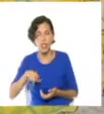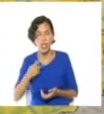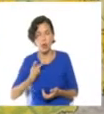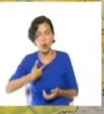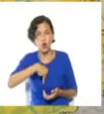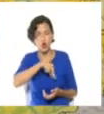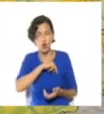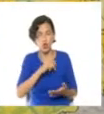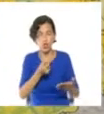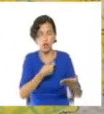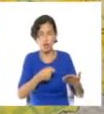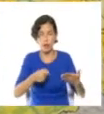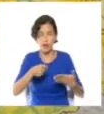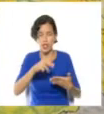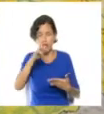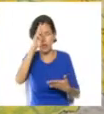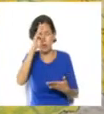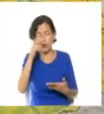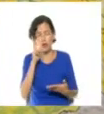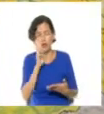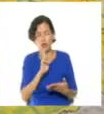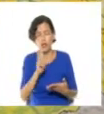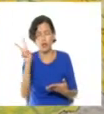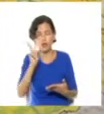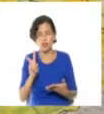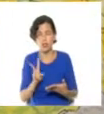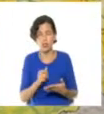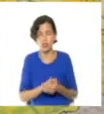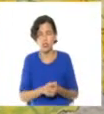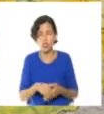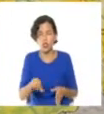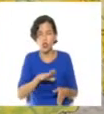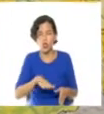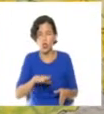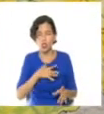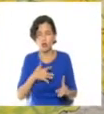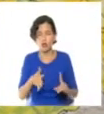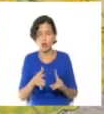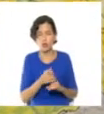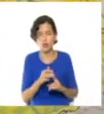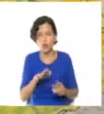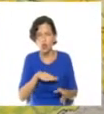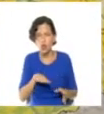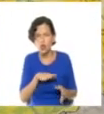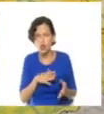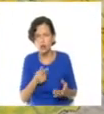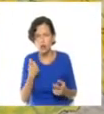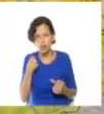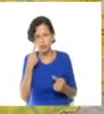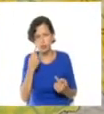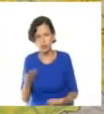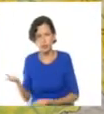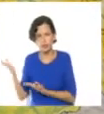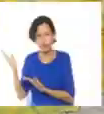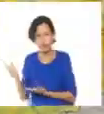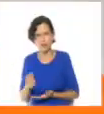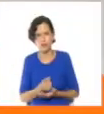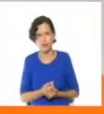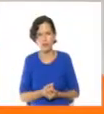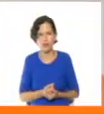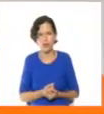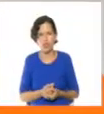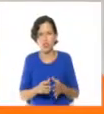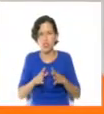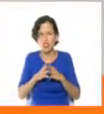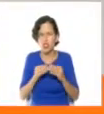nuestro mapa de la República Bolivariana de Venezuela, donde nos vamos a ubicar, fíjense, tenemos la ubicación geográfica